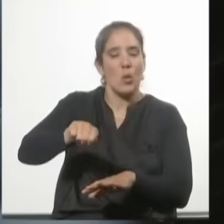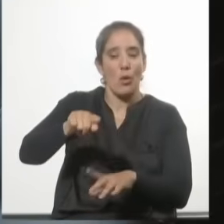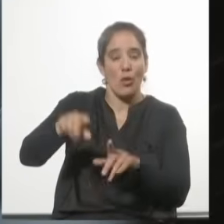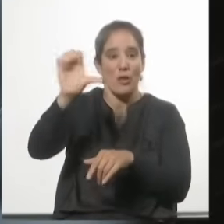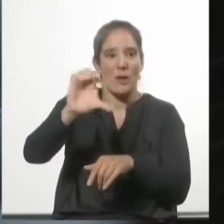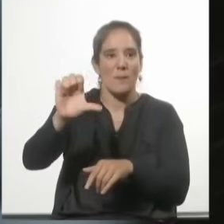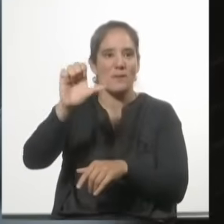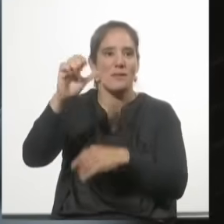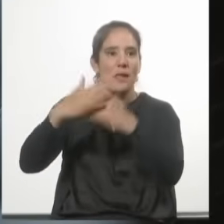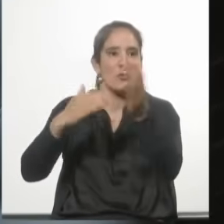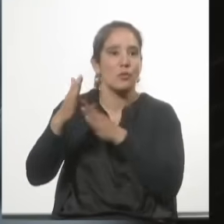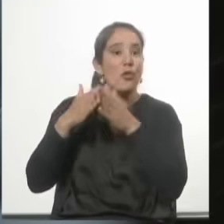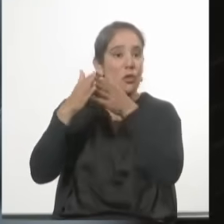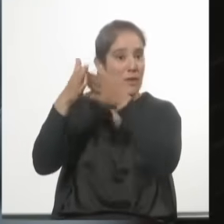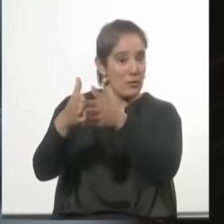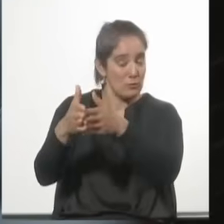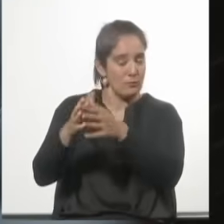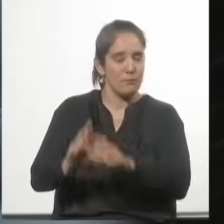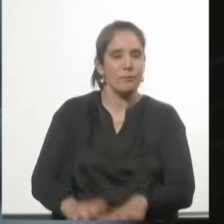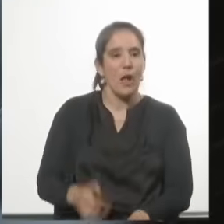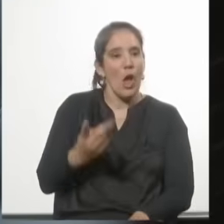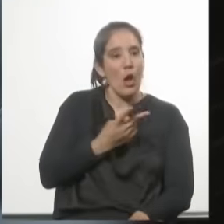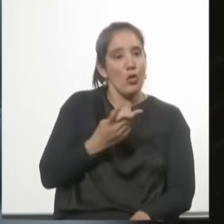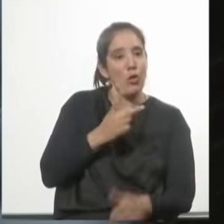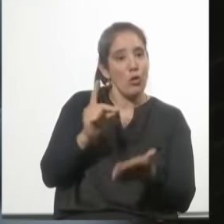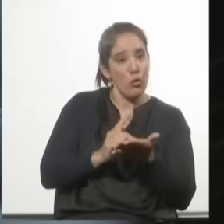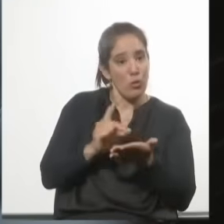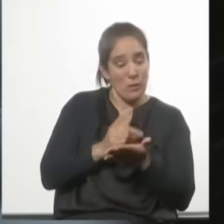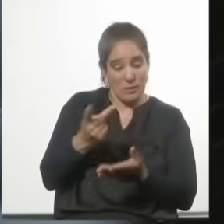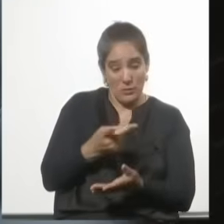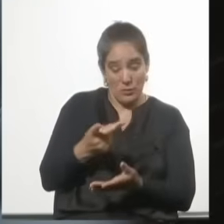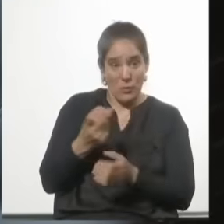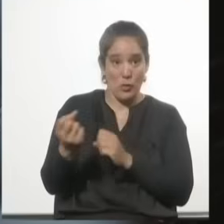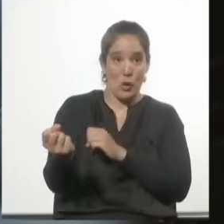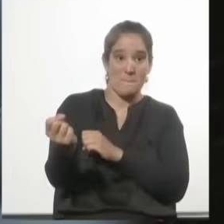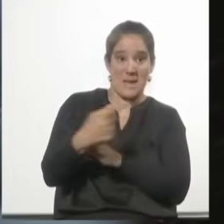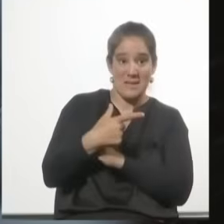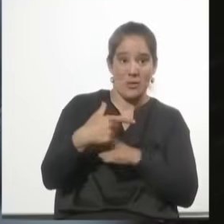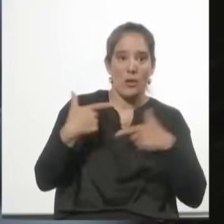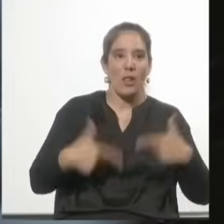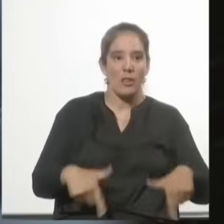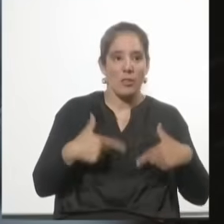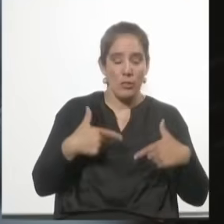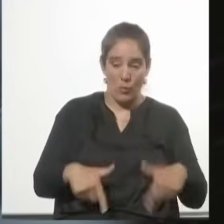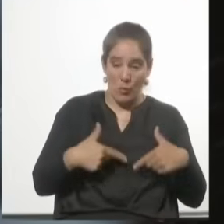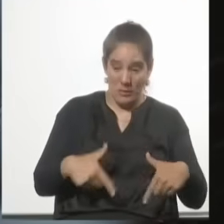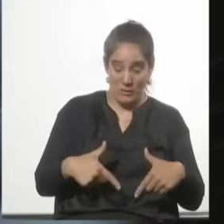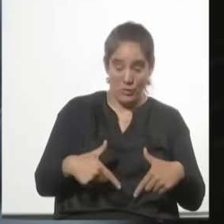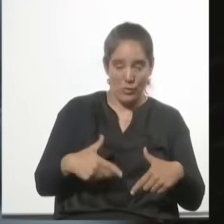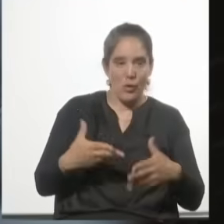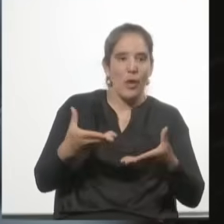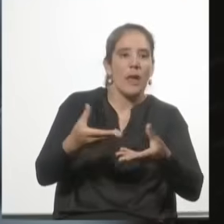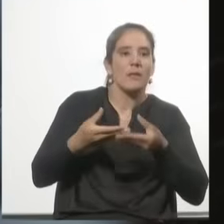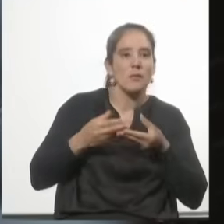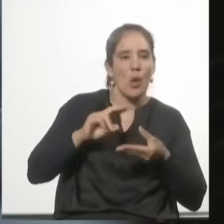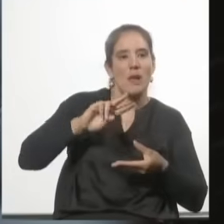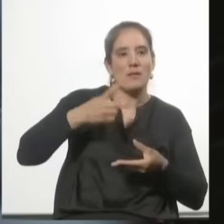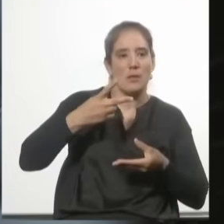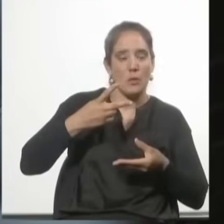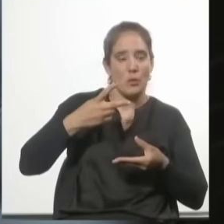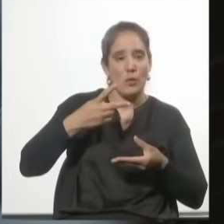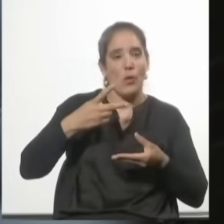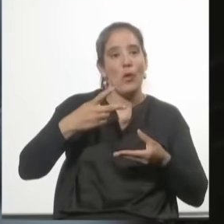simple lectura de ambos documentos entregados al Ministerio, en la persona de su director general de Secretaría, el